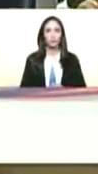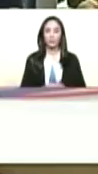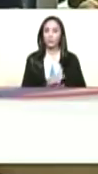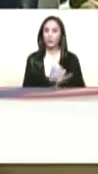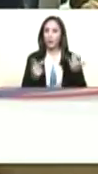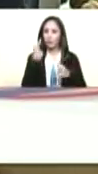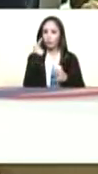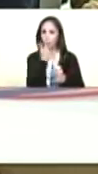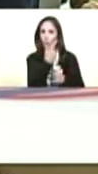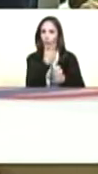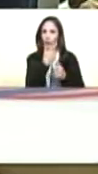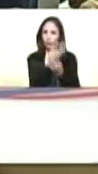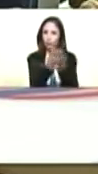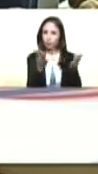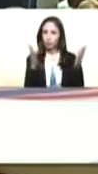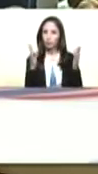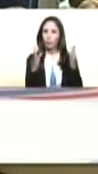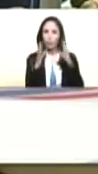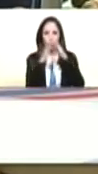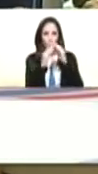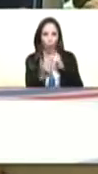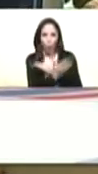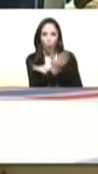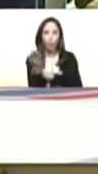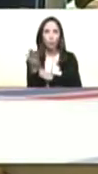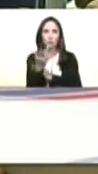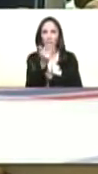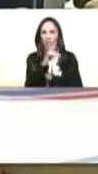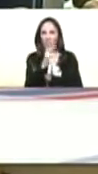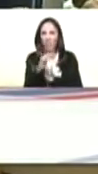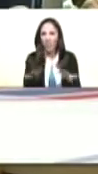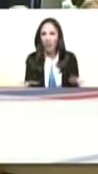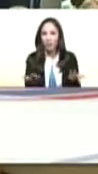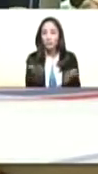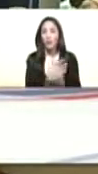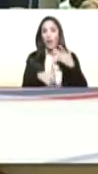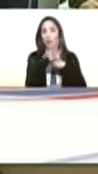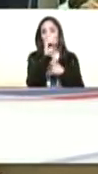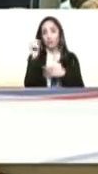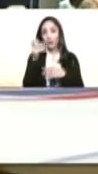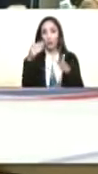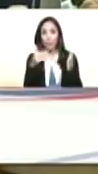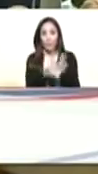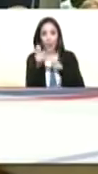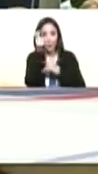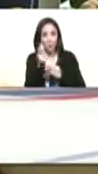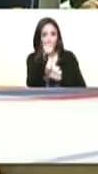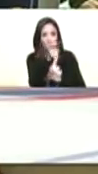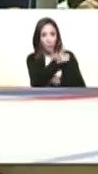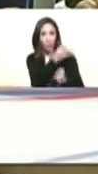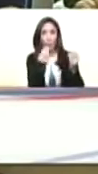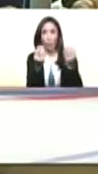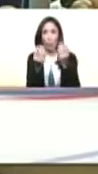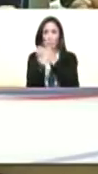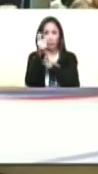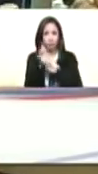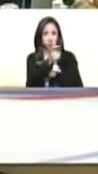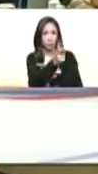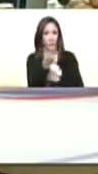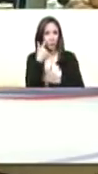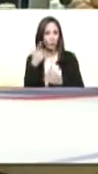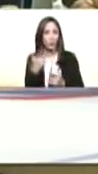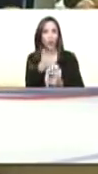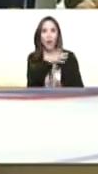ver alrededor suyo, se encuentra fácil 300.000 personas, 500.000 personas. Solamente en este